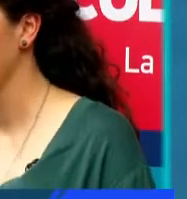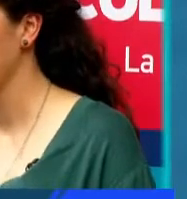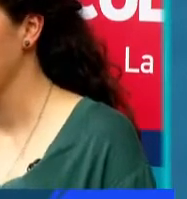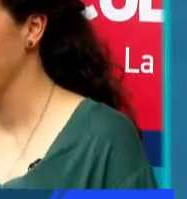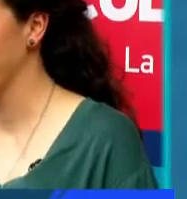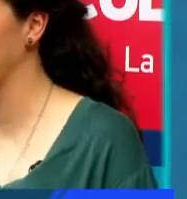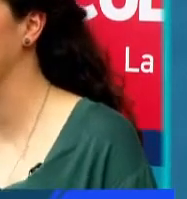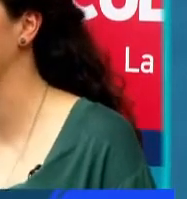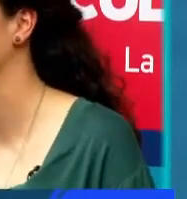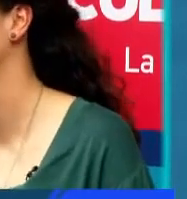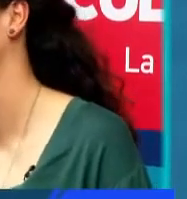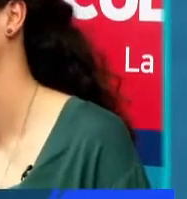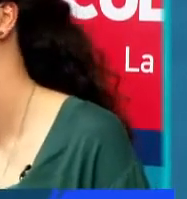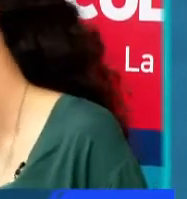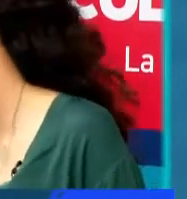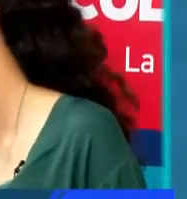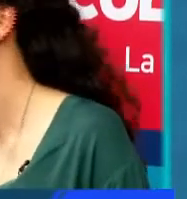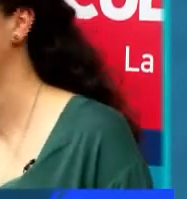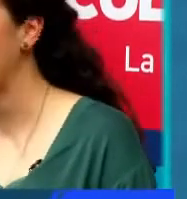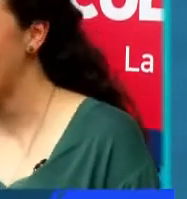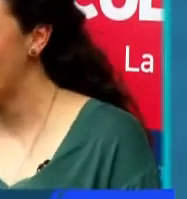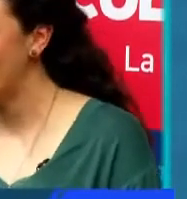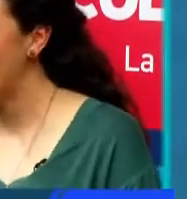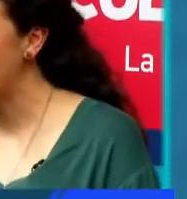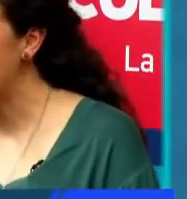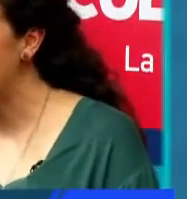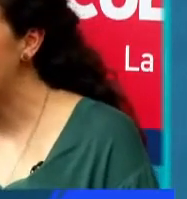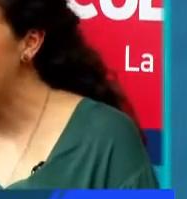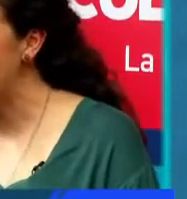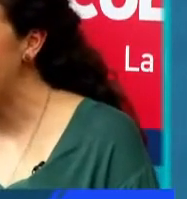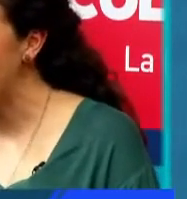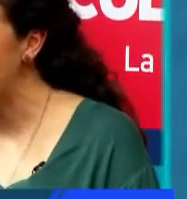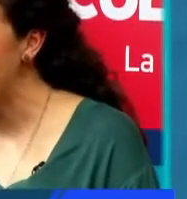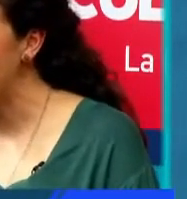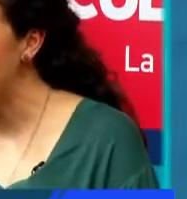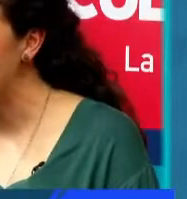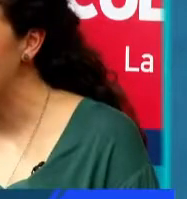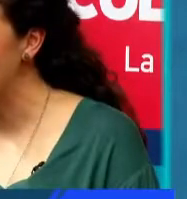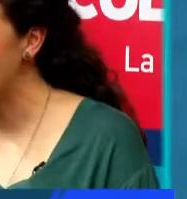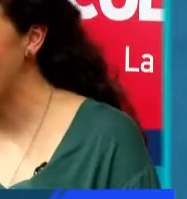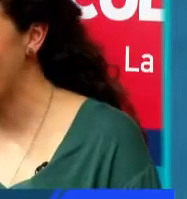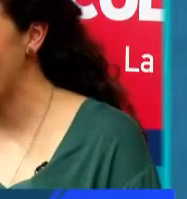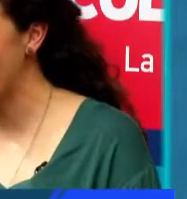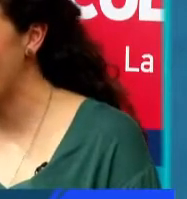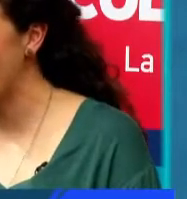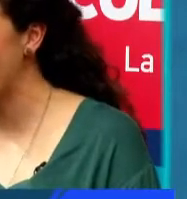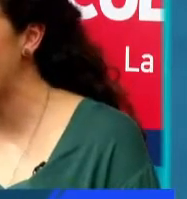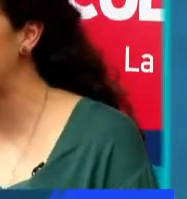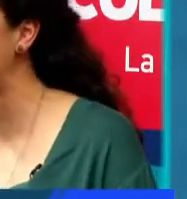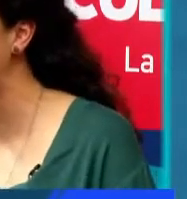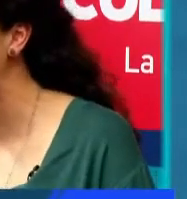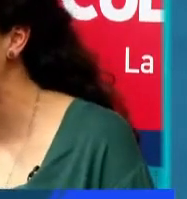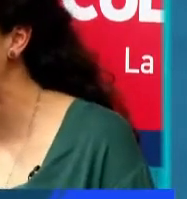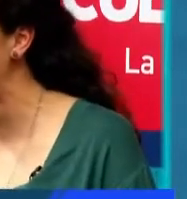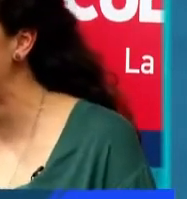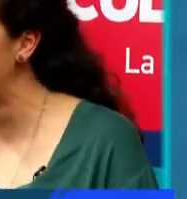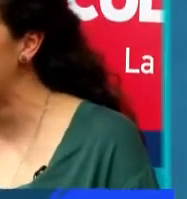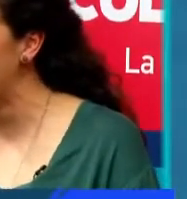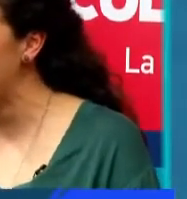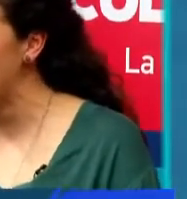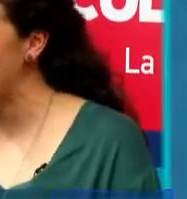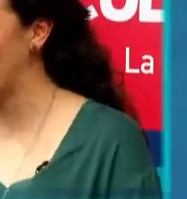Carlita, estamos muy orgullosos de ti y de todo lo que has conseguido. Te amamos, Carlita. Te amamos mucho. Te amamos